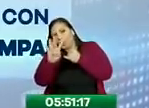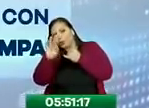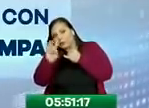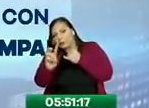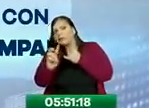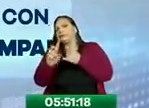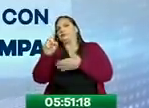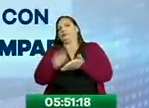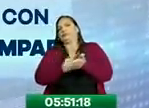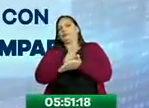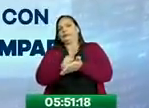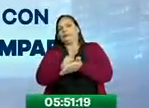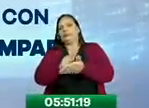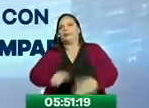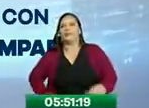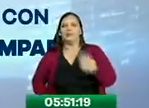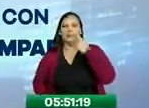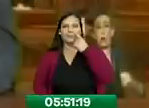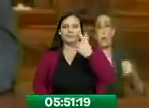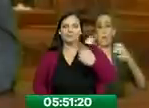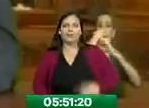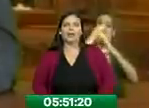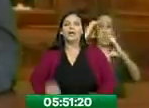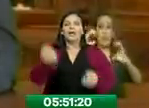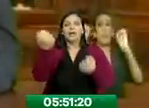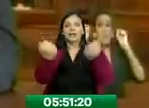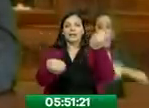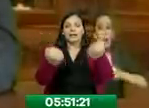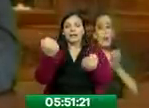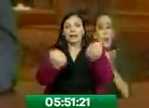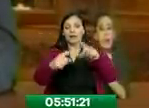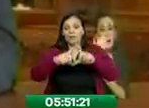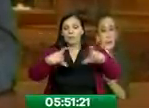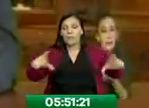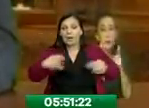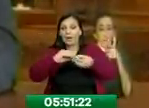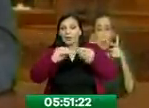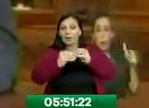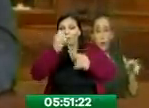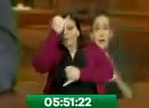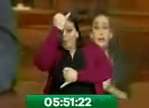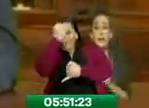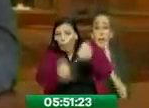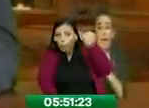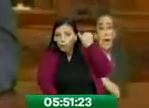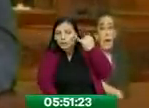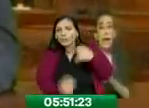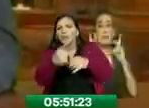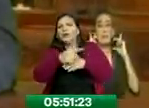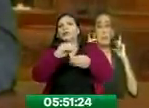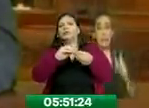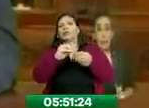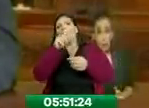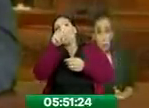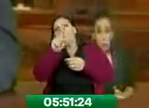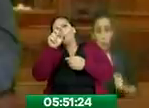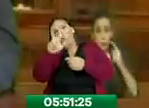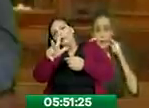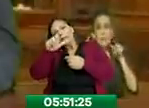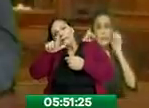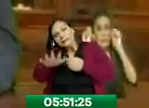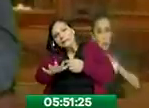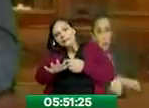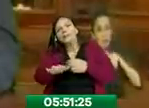con placas que terminen en número impar. El personal de la salud podrá circular sin restricción para cualquier emergencia